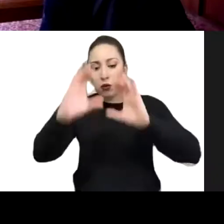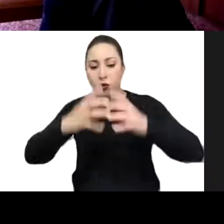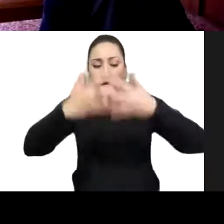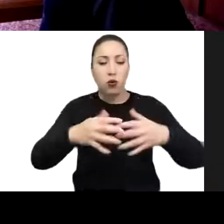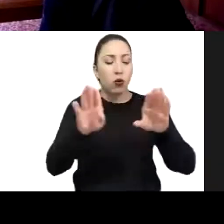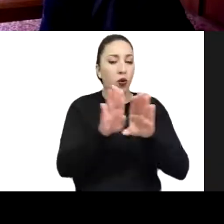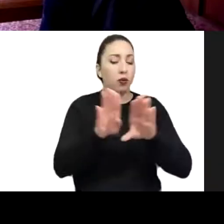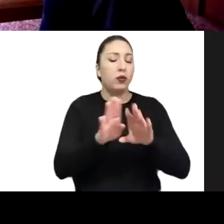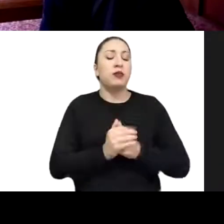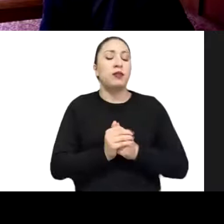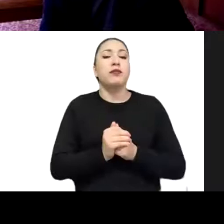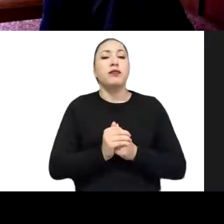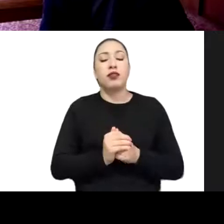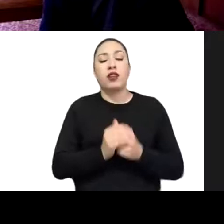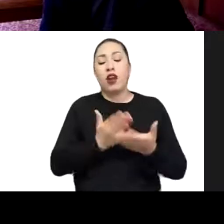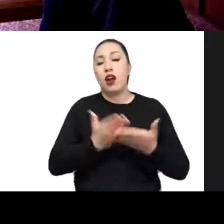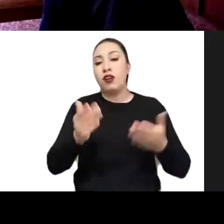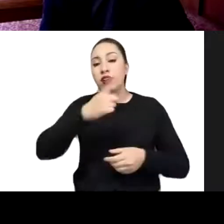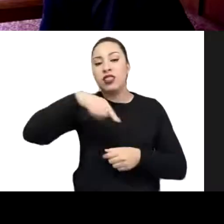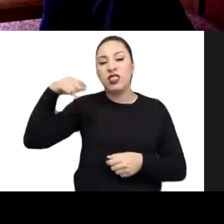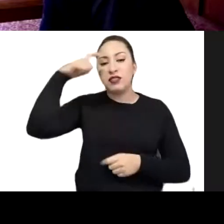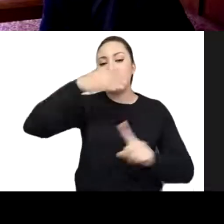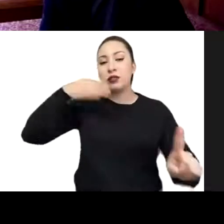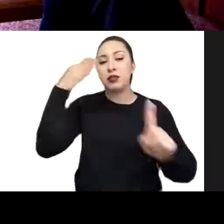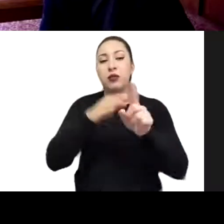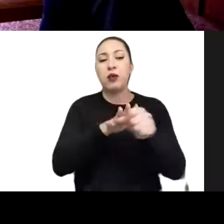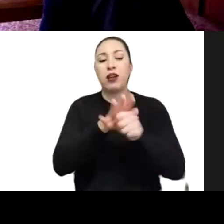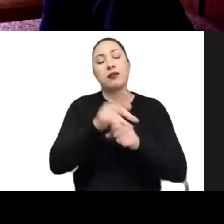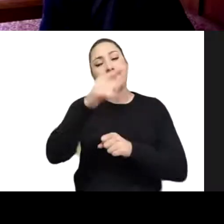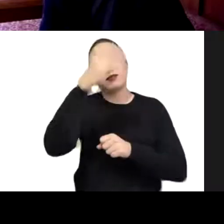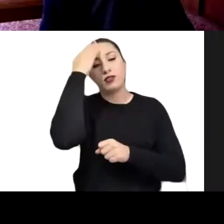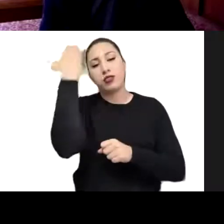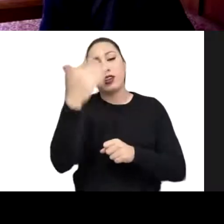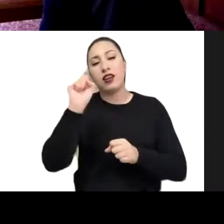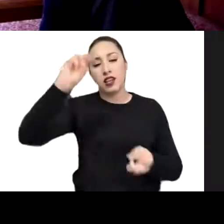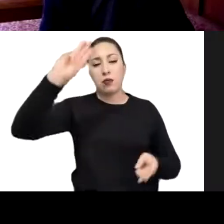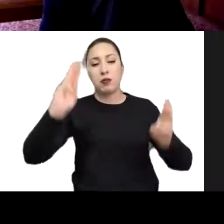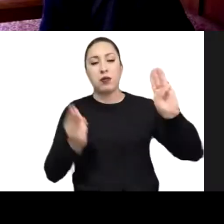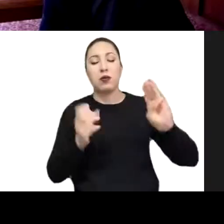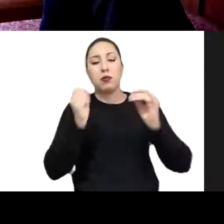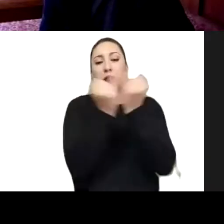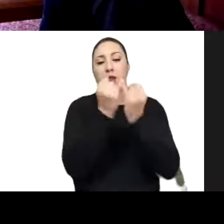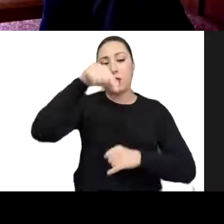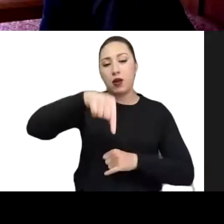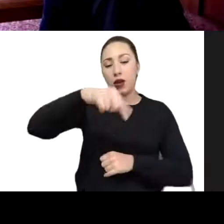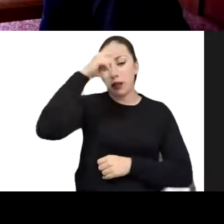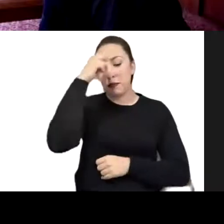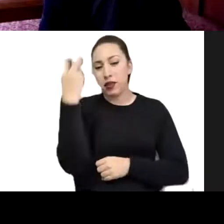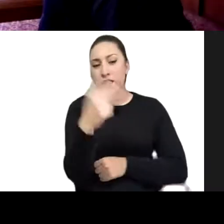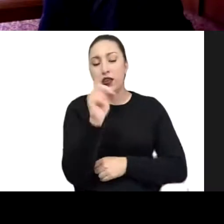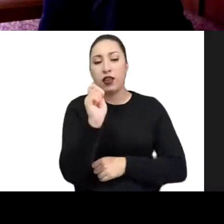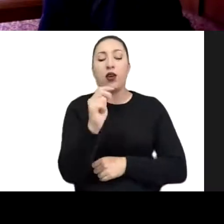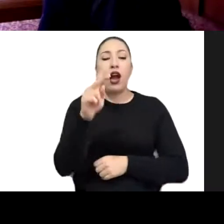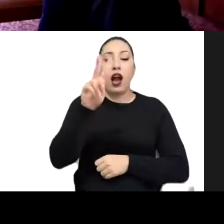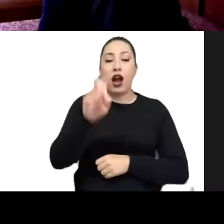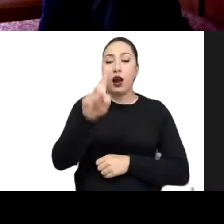retos nos enfrentamos aquí? Primero que nada, a nivel mundial, como sabemos, y por supuesto a nivel país, en México, los recursos hídricos